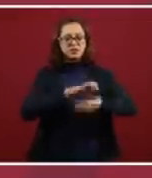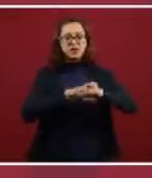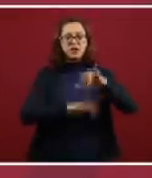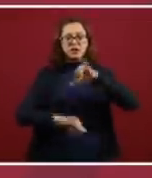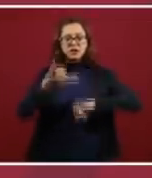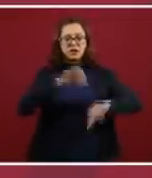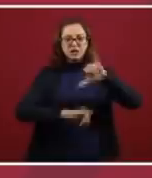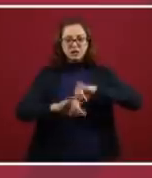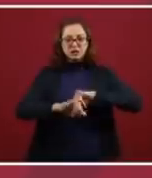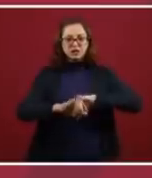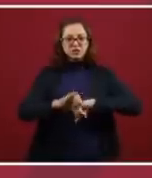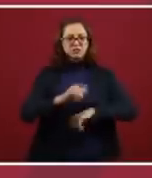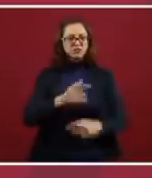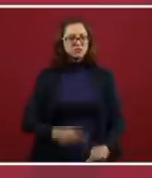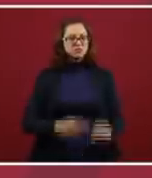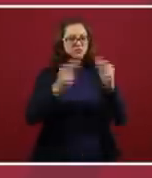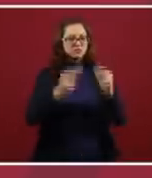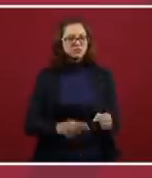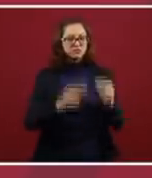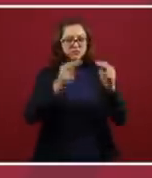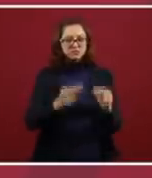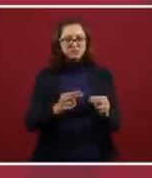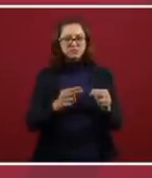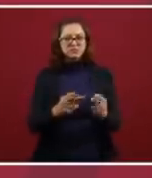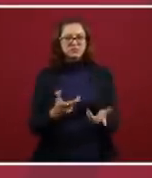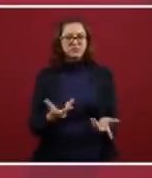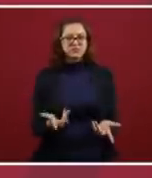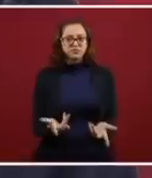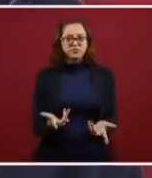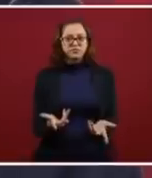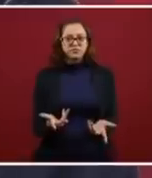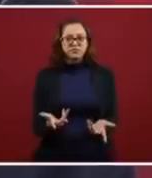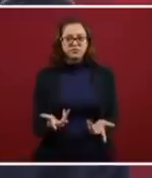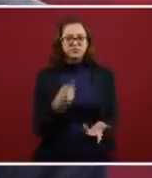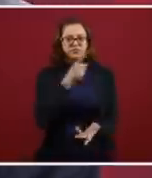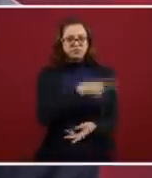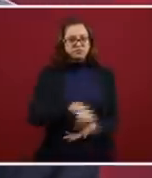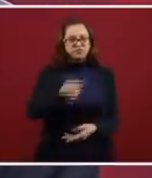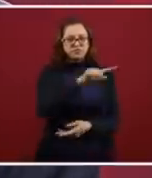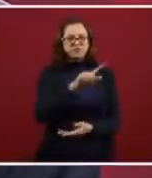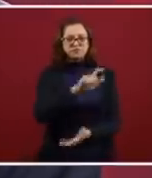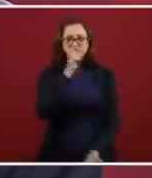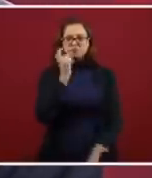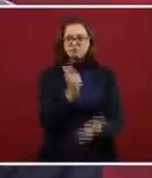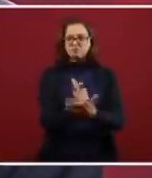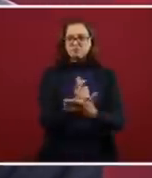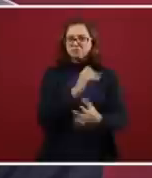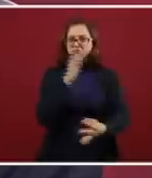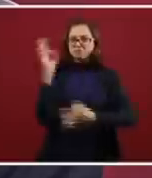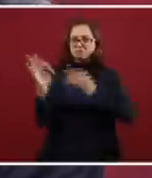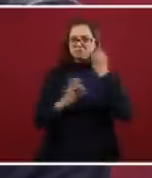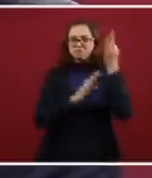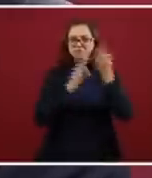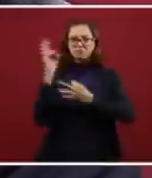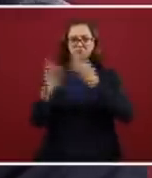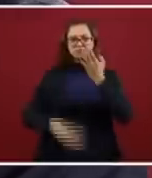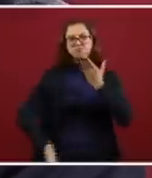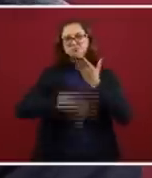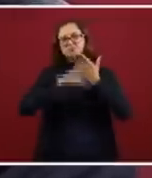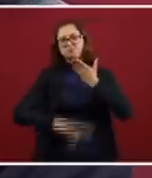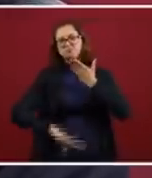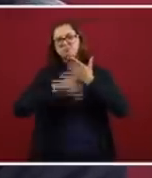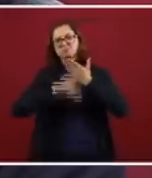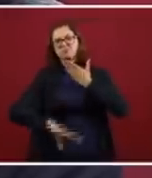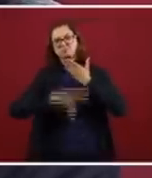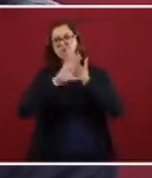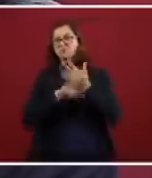laboratorios, distribuidores, pues hasta pagan publicidad para decir de que nos